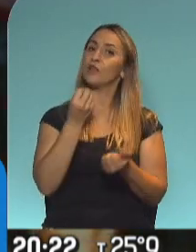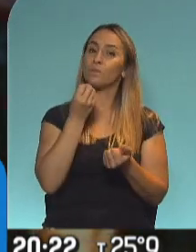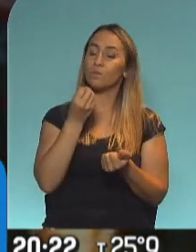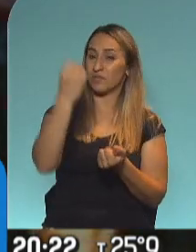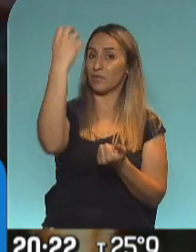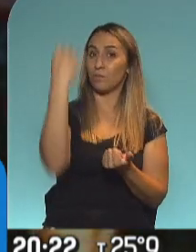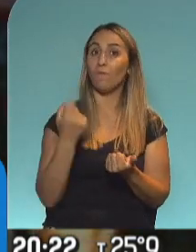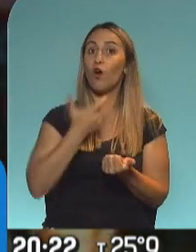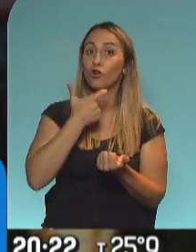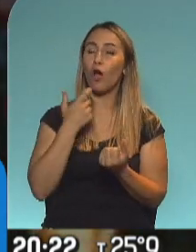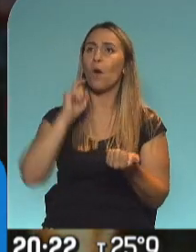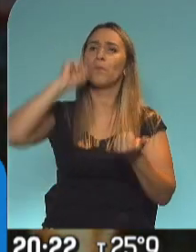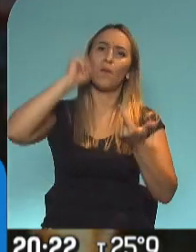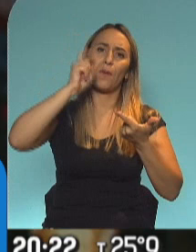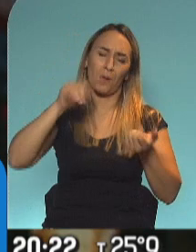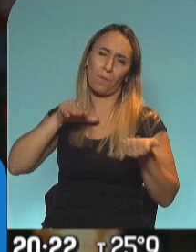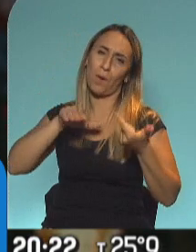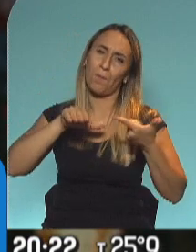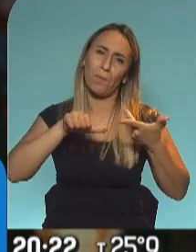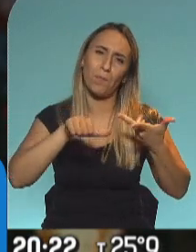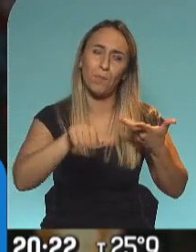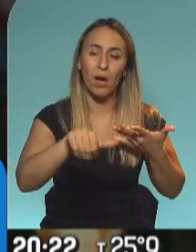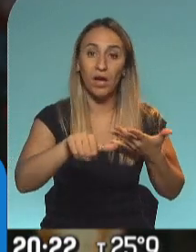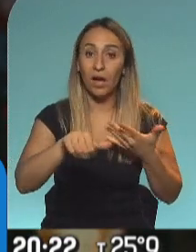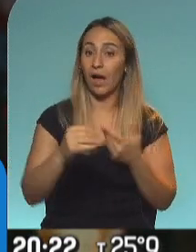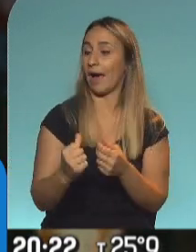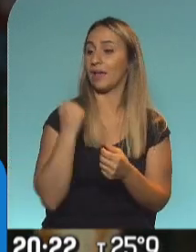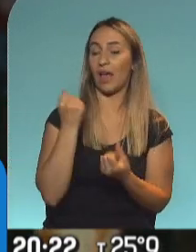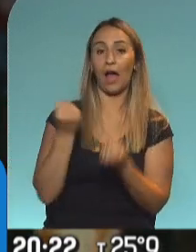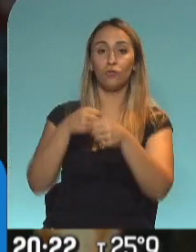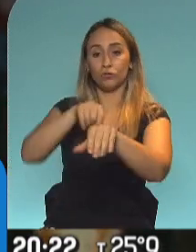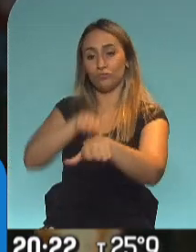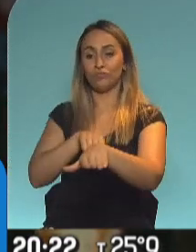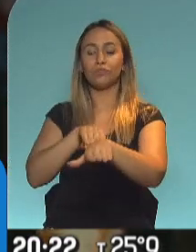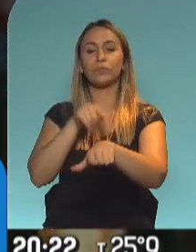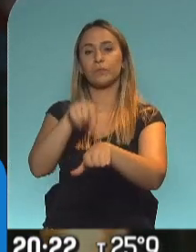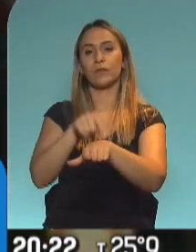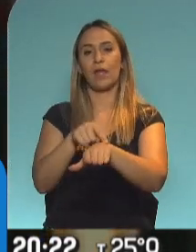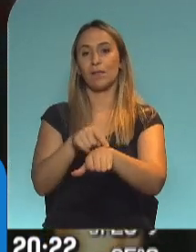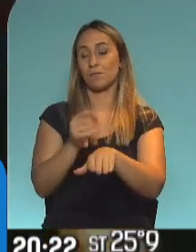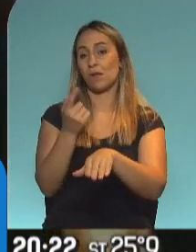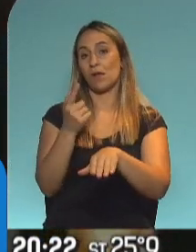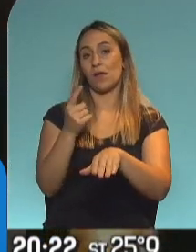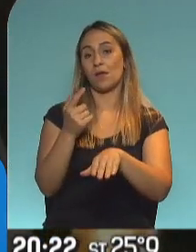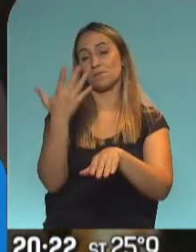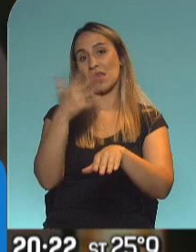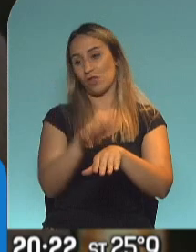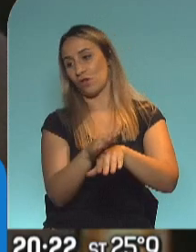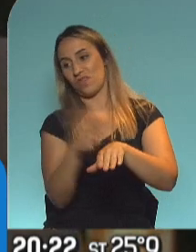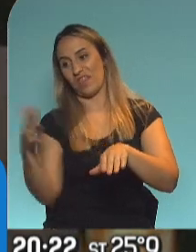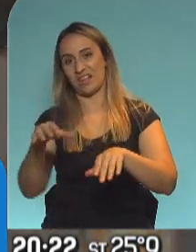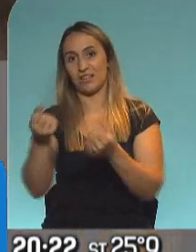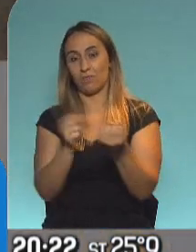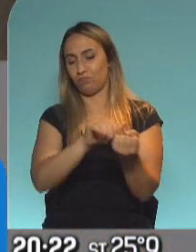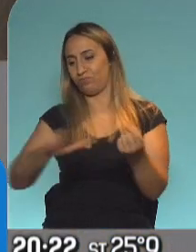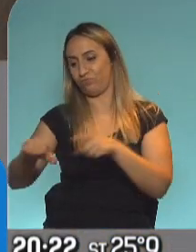ubica antes de llegar, había coches parados, se ubica en un hueco en el primer carril de la mano lenta, no para,